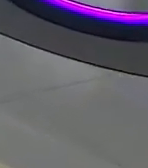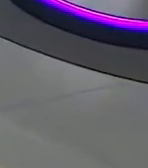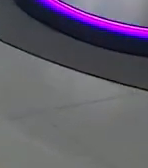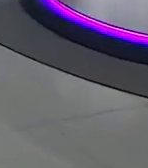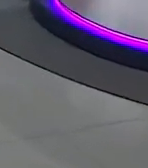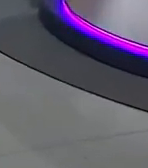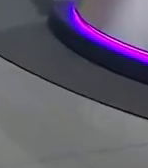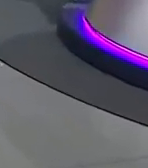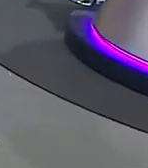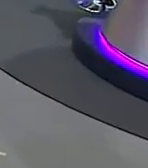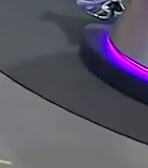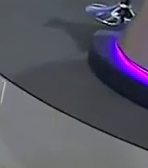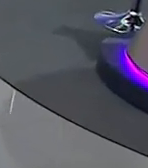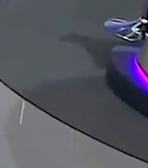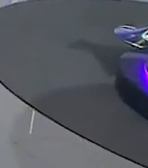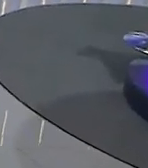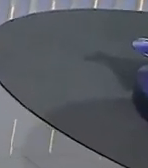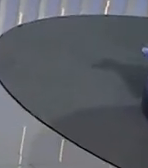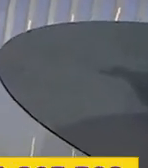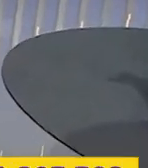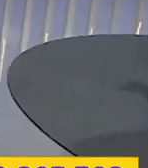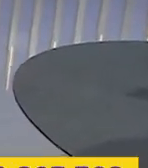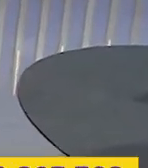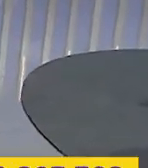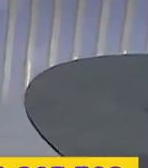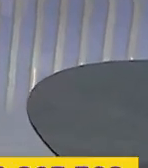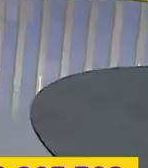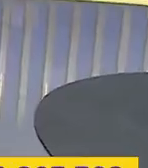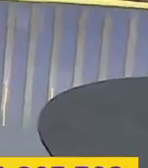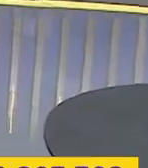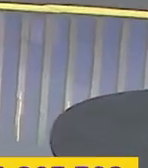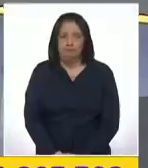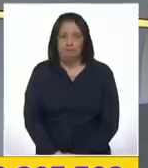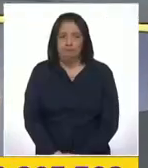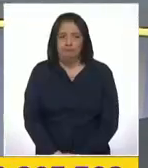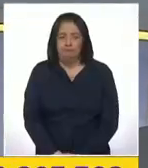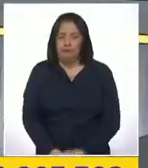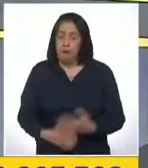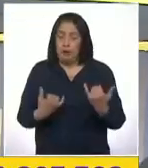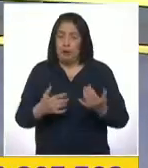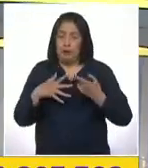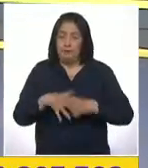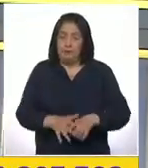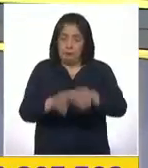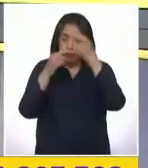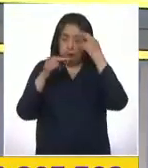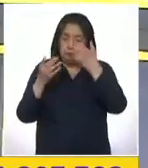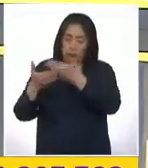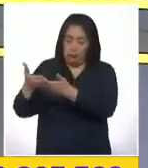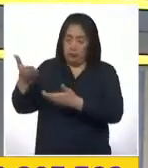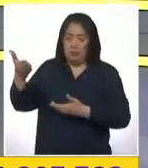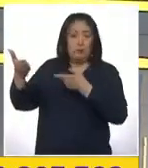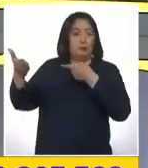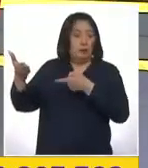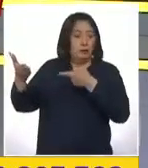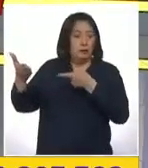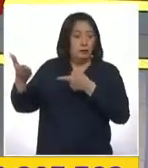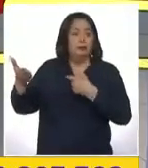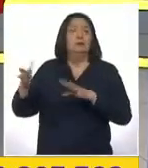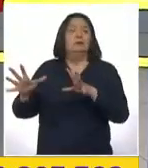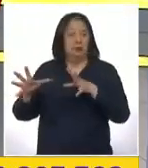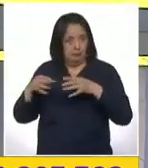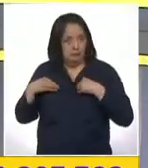Empecemos esta edición, como usted sabe, a partir de este documento que es una resolución donde se admite